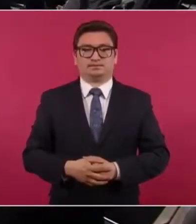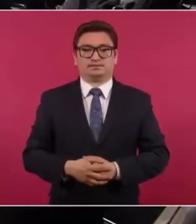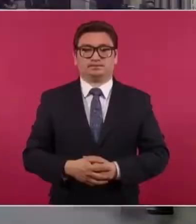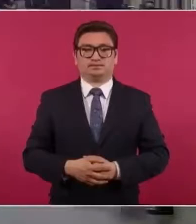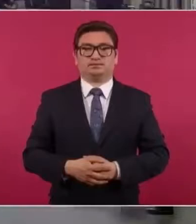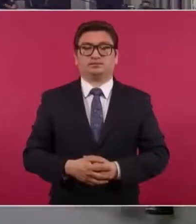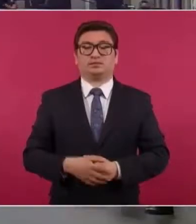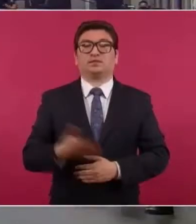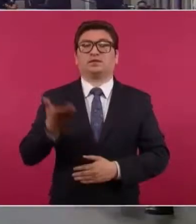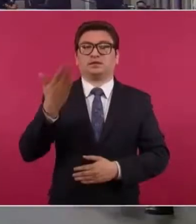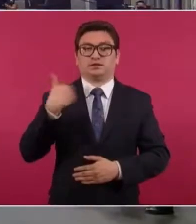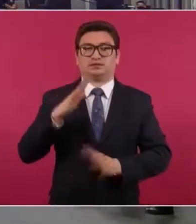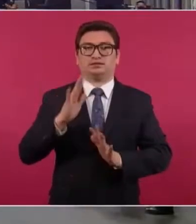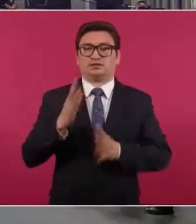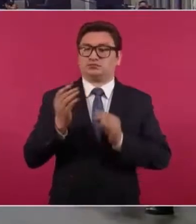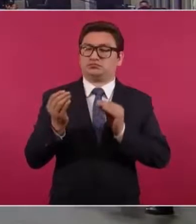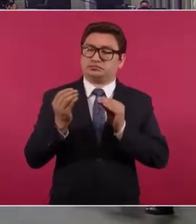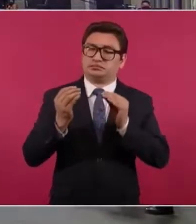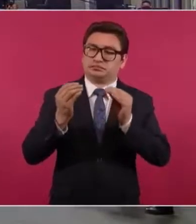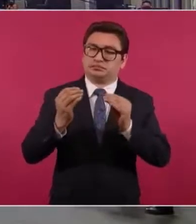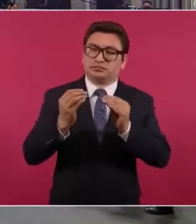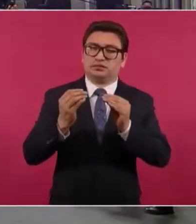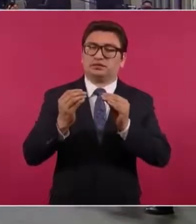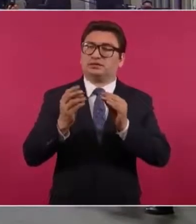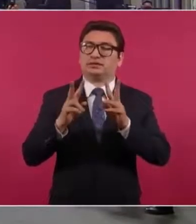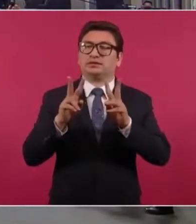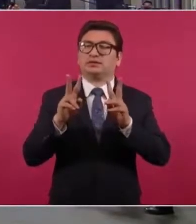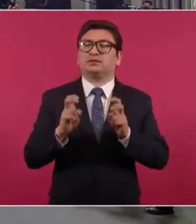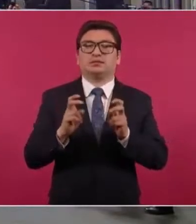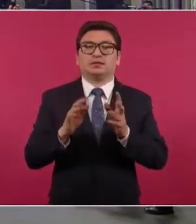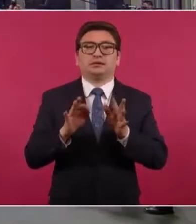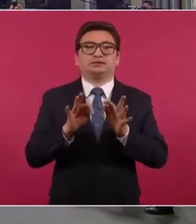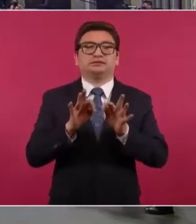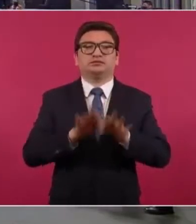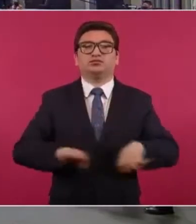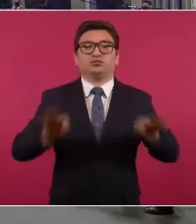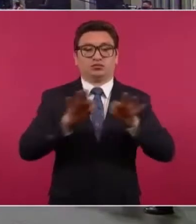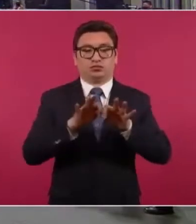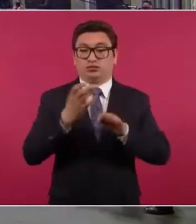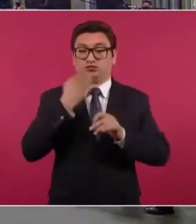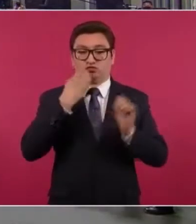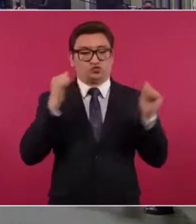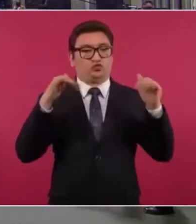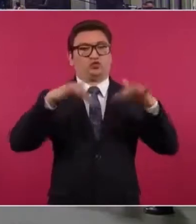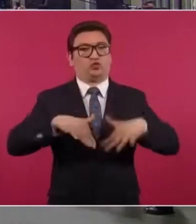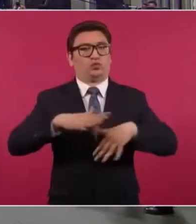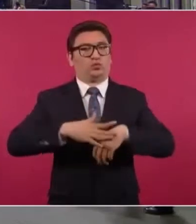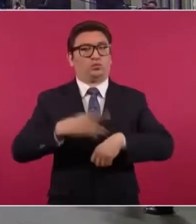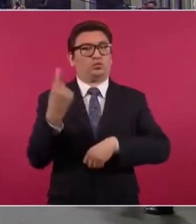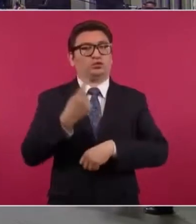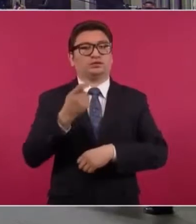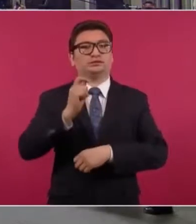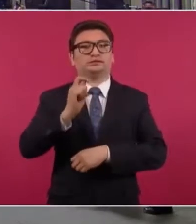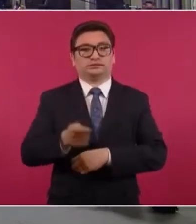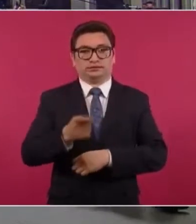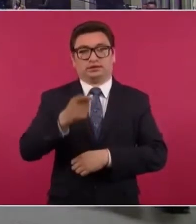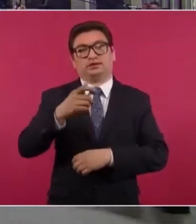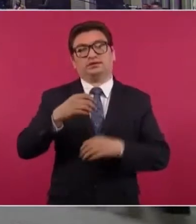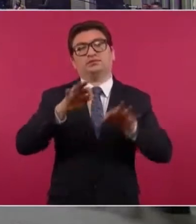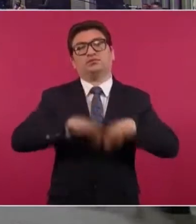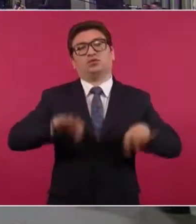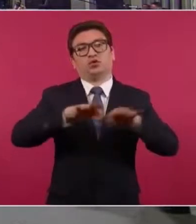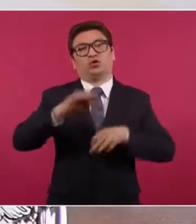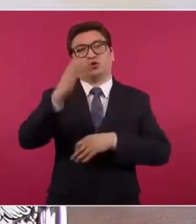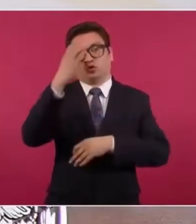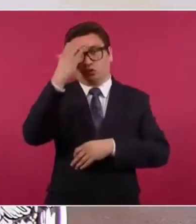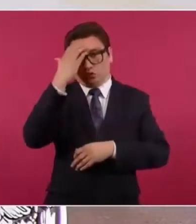Se ha estado discutiendo mucho acerca de cuál es la importancia de la asistencia a la escuela. Y la importancia tiene que ver con conocimiento. Claro